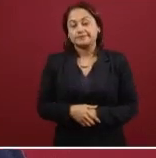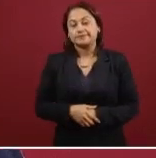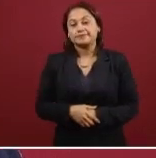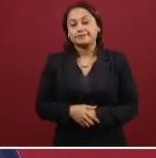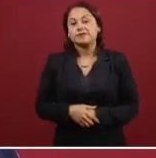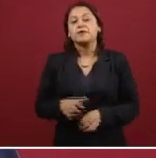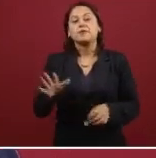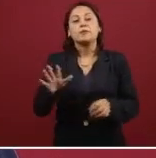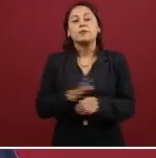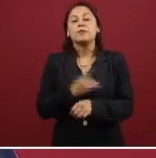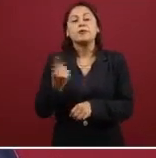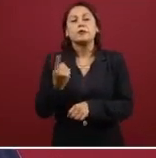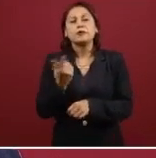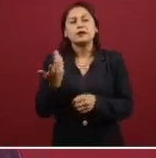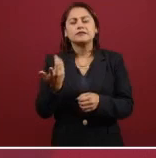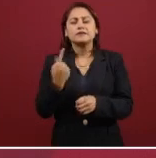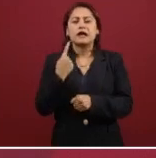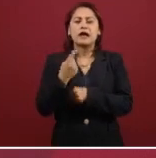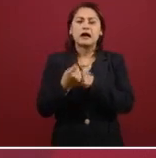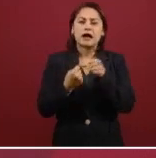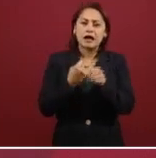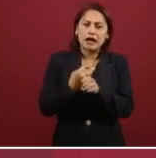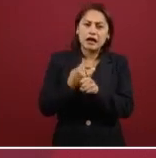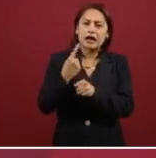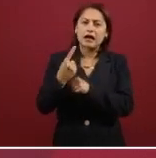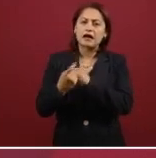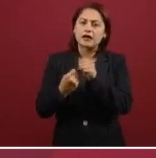Porque cada año se tienen que